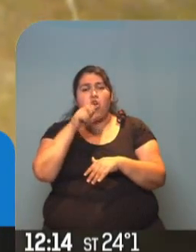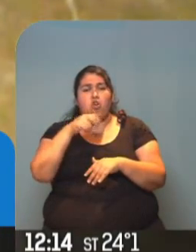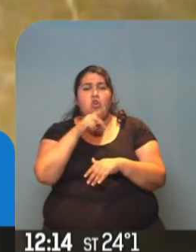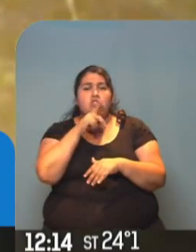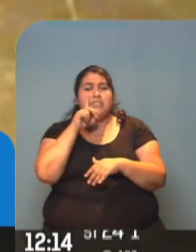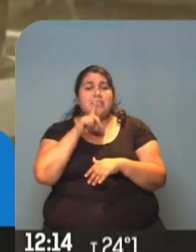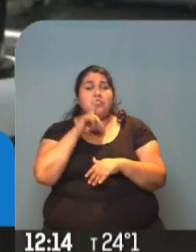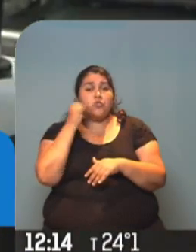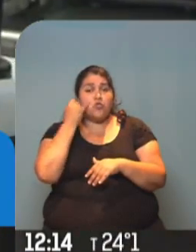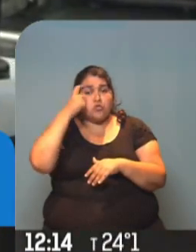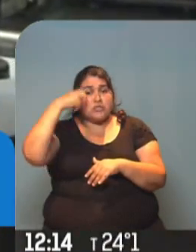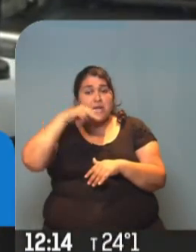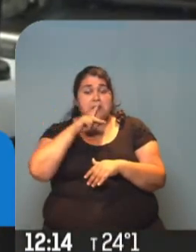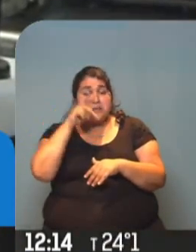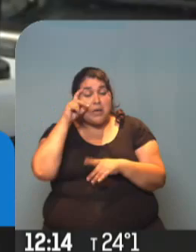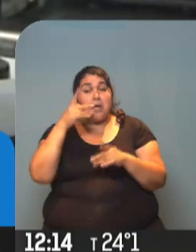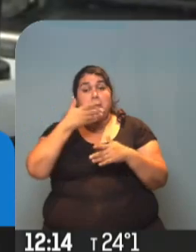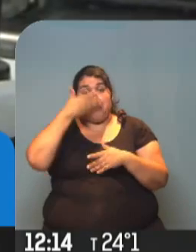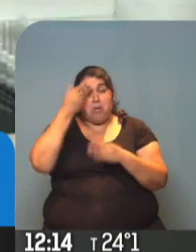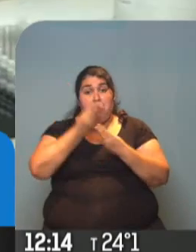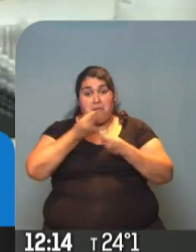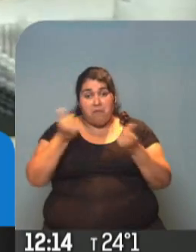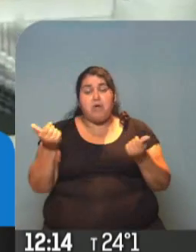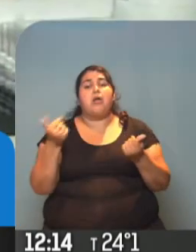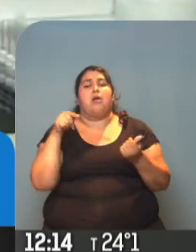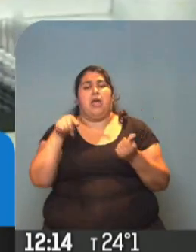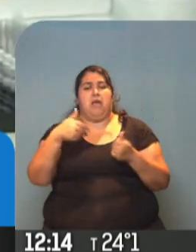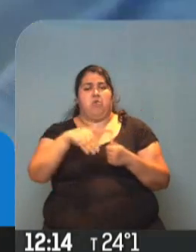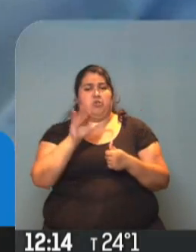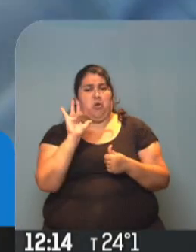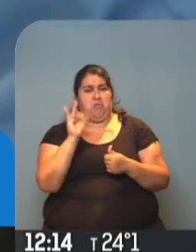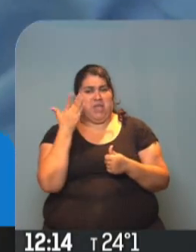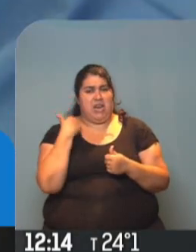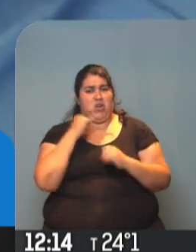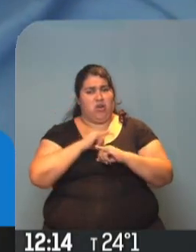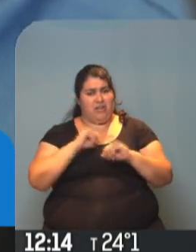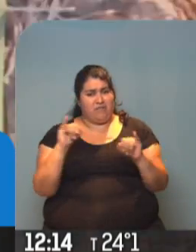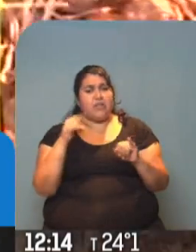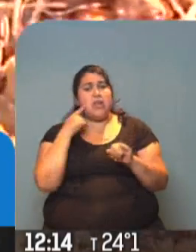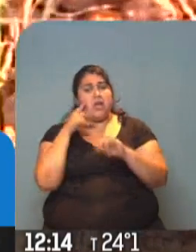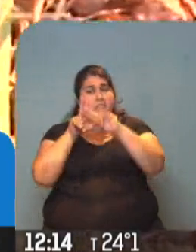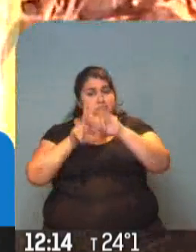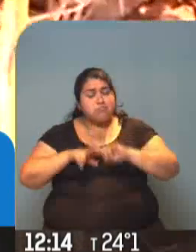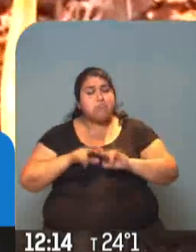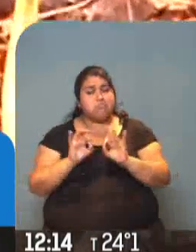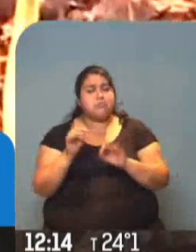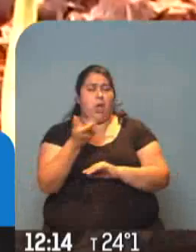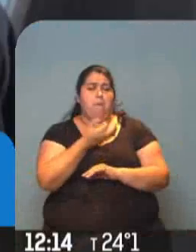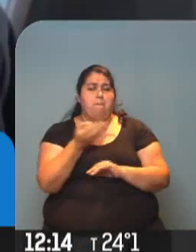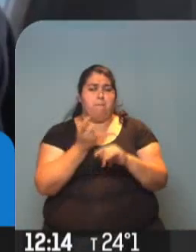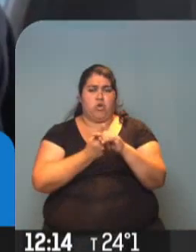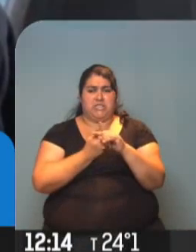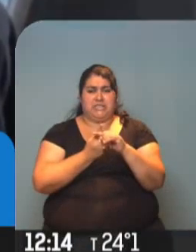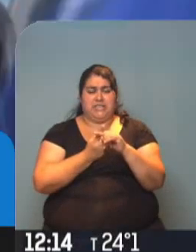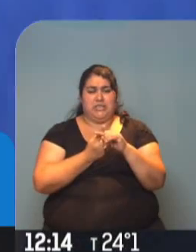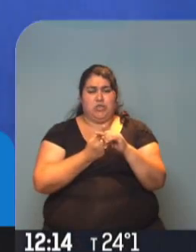cuadro infeccioso, el hombre fue dado de alta y recién este miércoles las autoridades confirmaron que los resultados de los estudios efectuados al paciente dieron positivo.